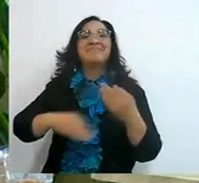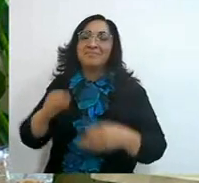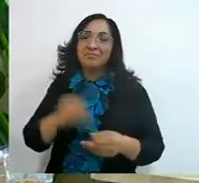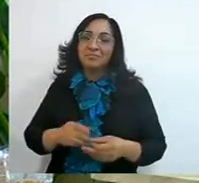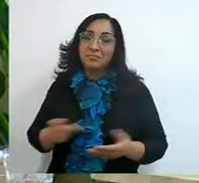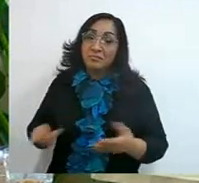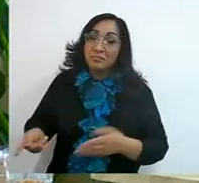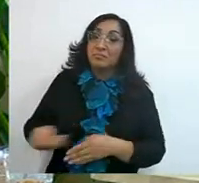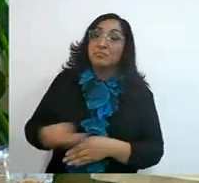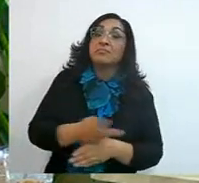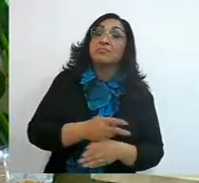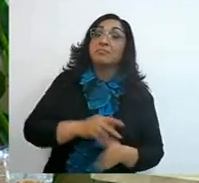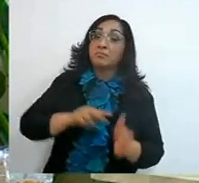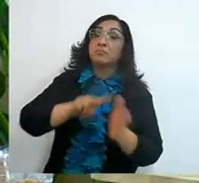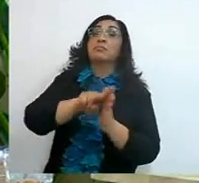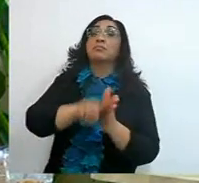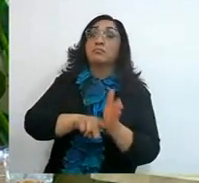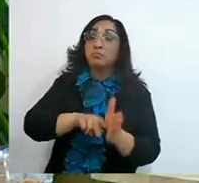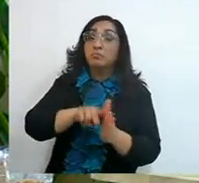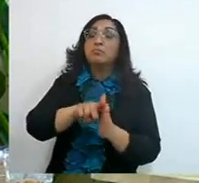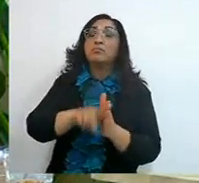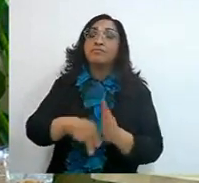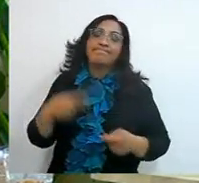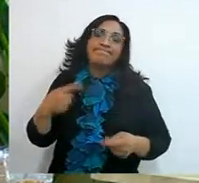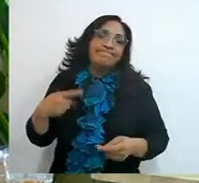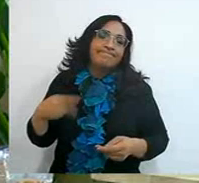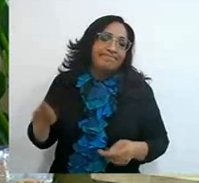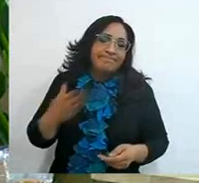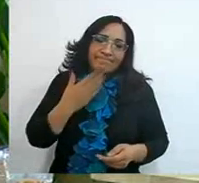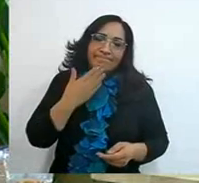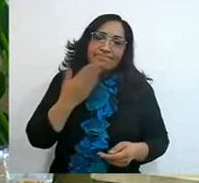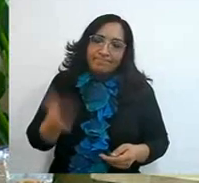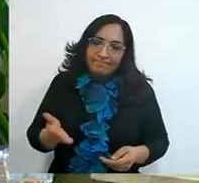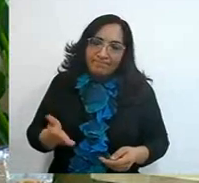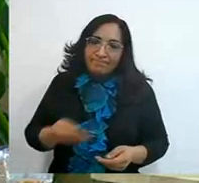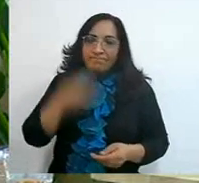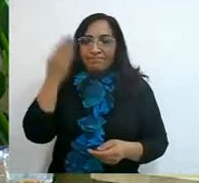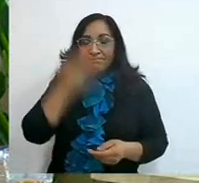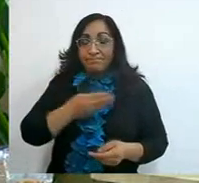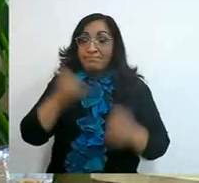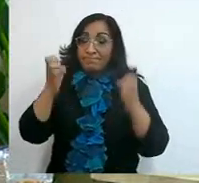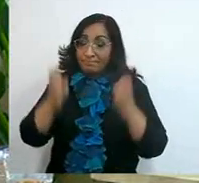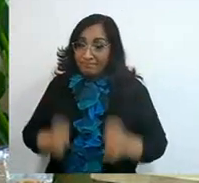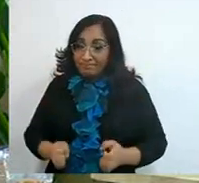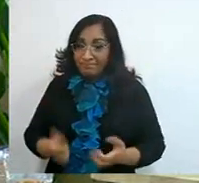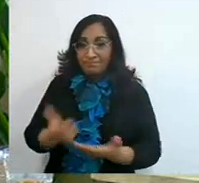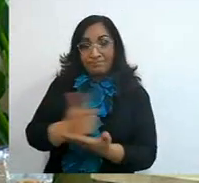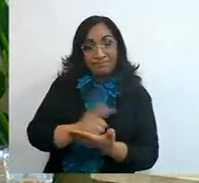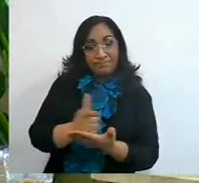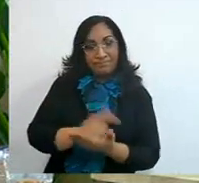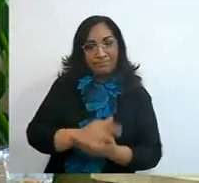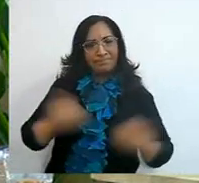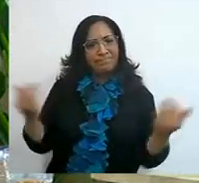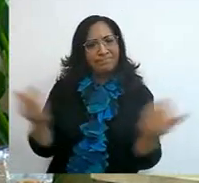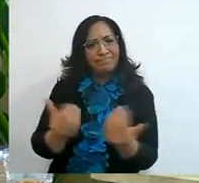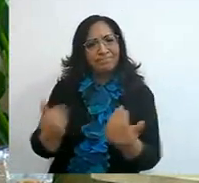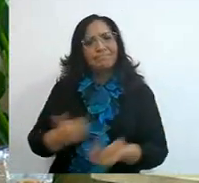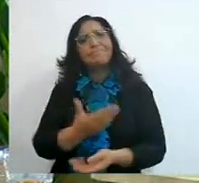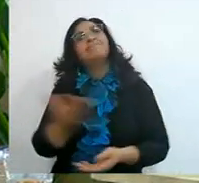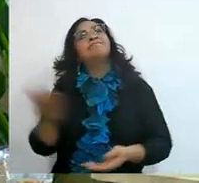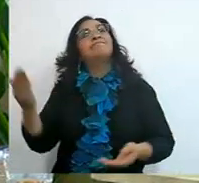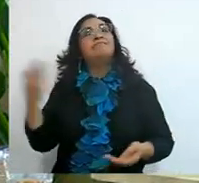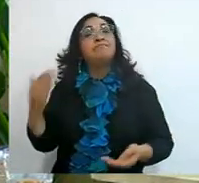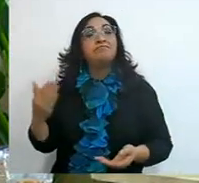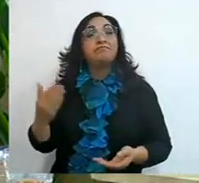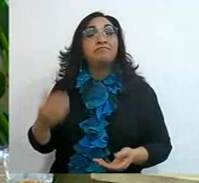Le pasa un video. Pero bueno, apliquémonos bíblicamente el libro de las obras. Y entonces ahí